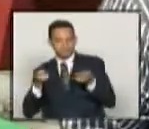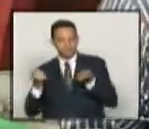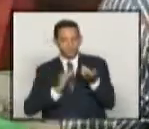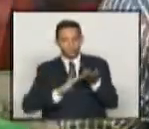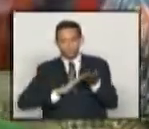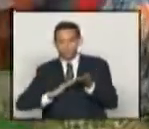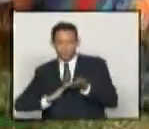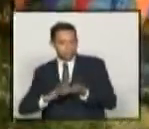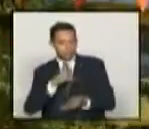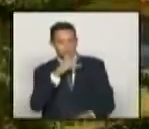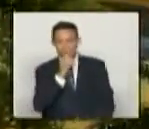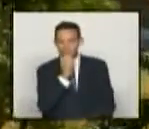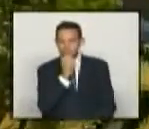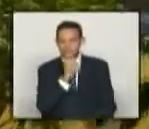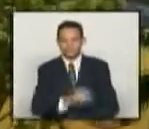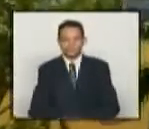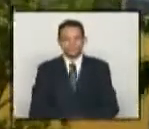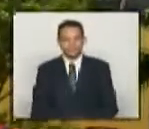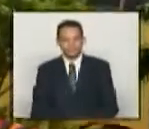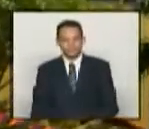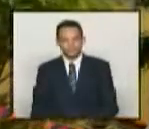beneficiar.